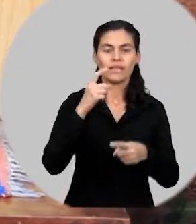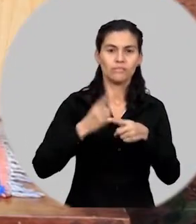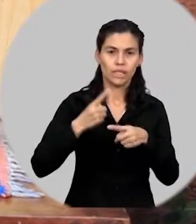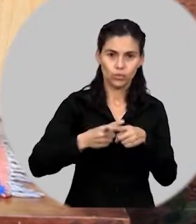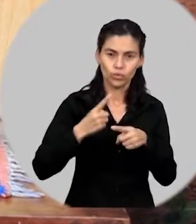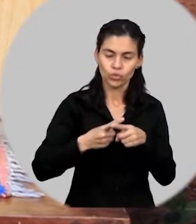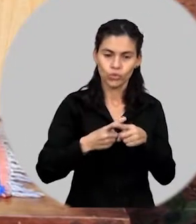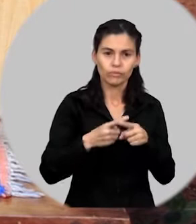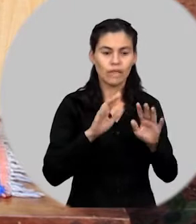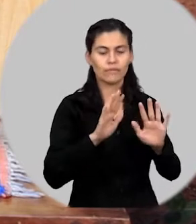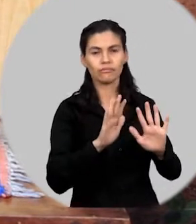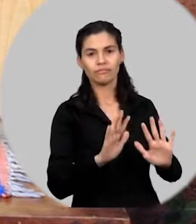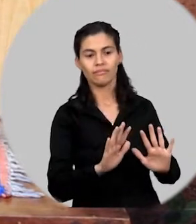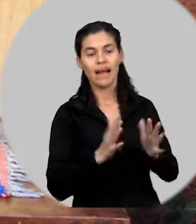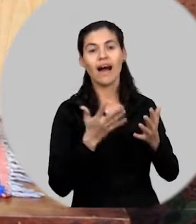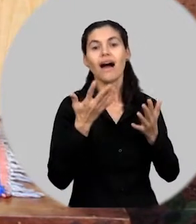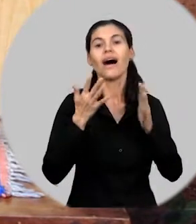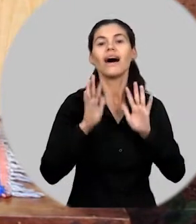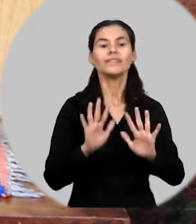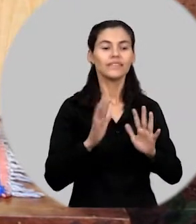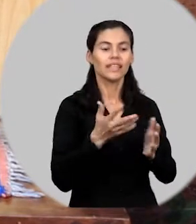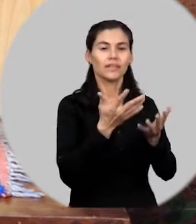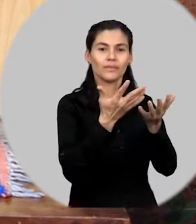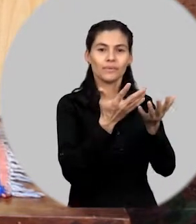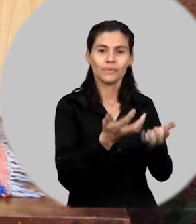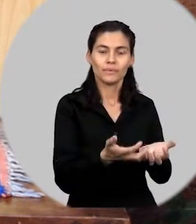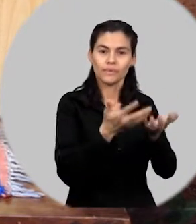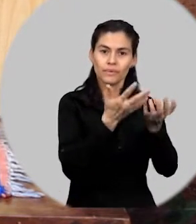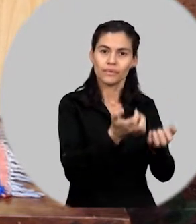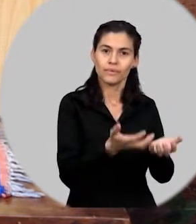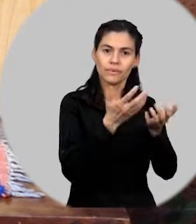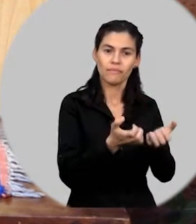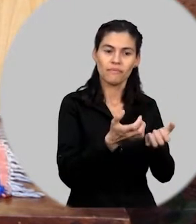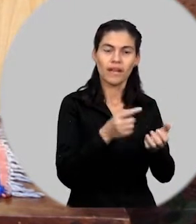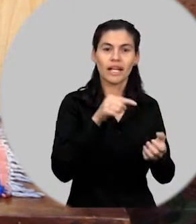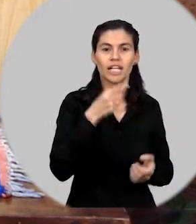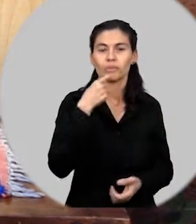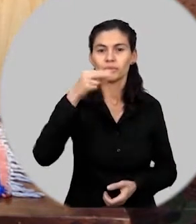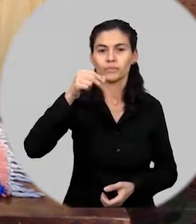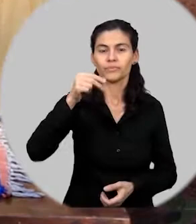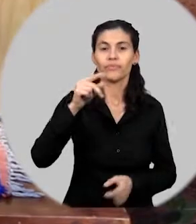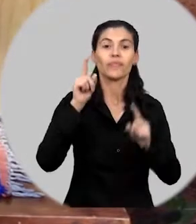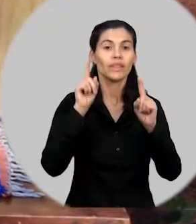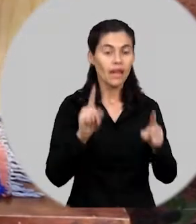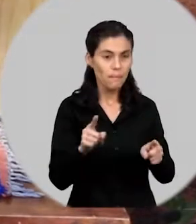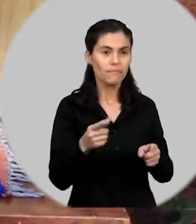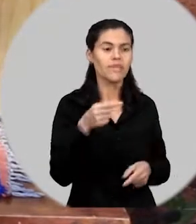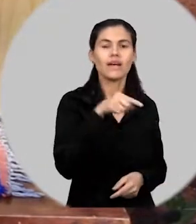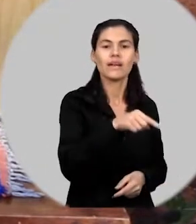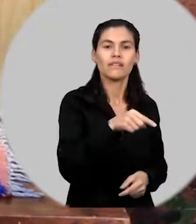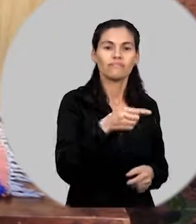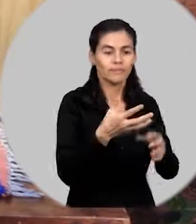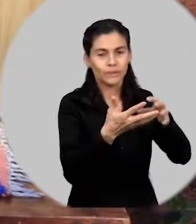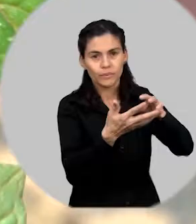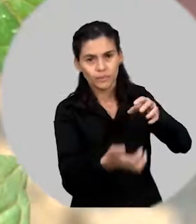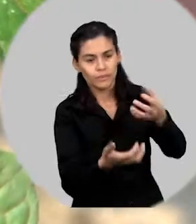aproximadamente 10 minutos para obtener el sabor adecuado y